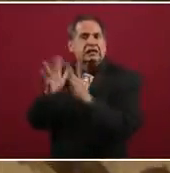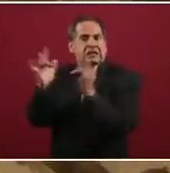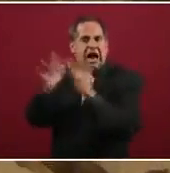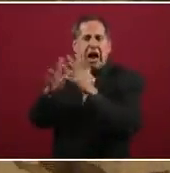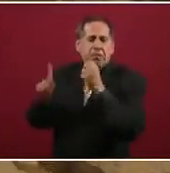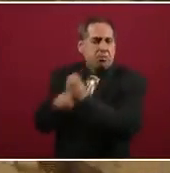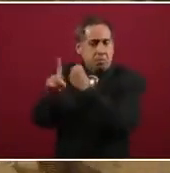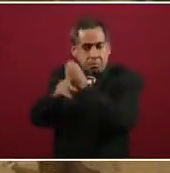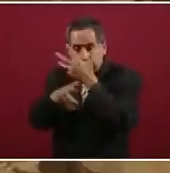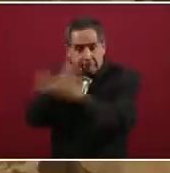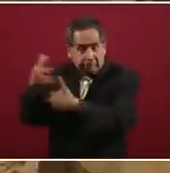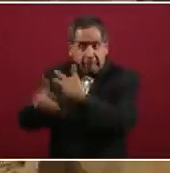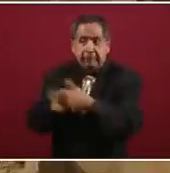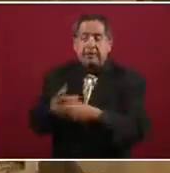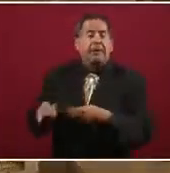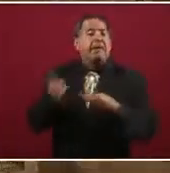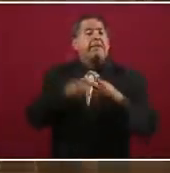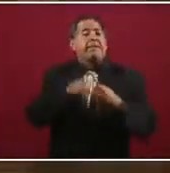ocupada España,